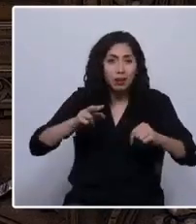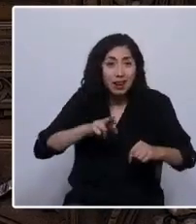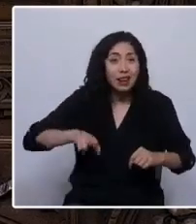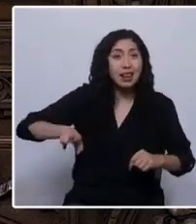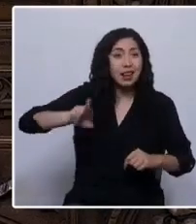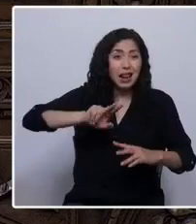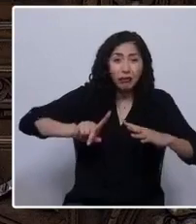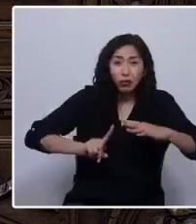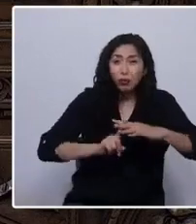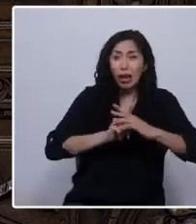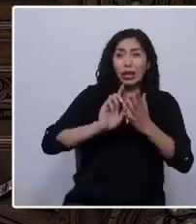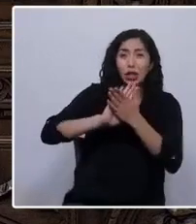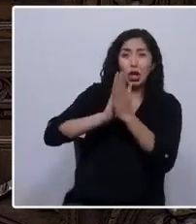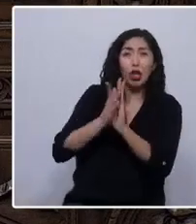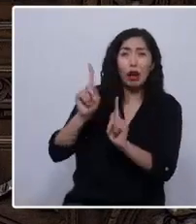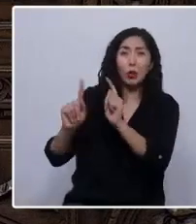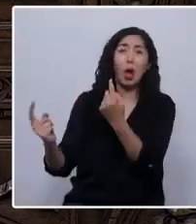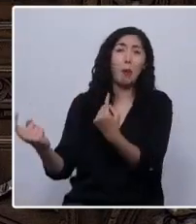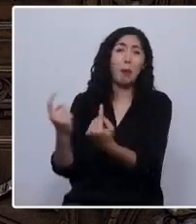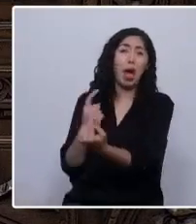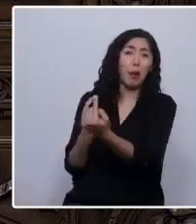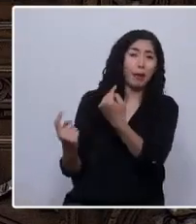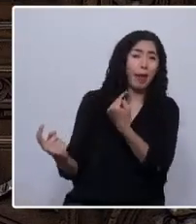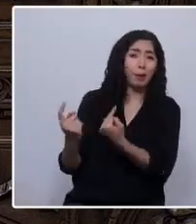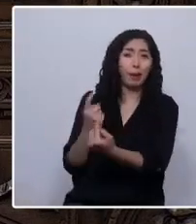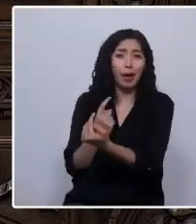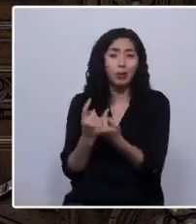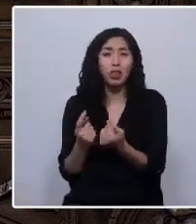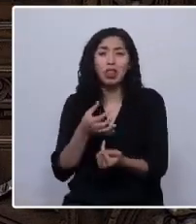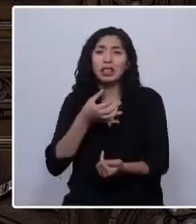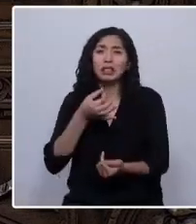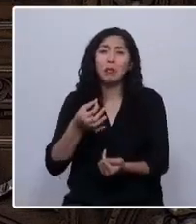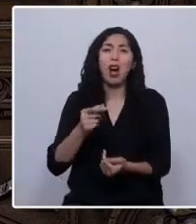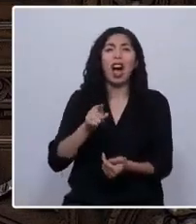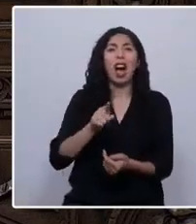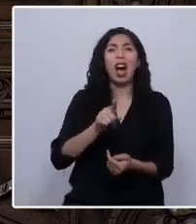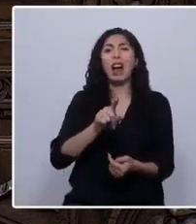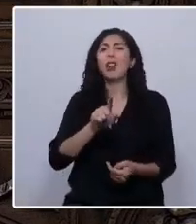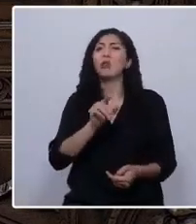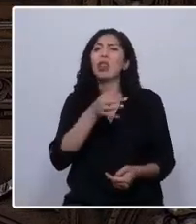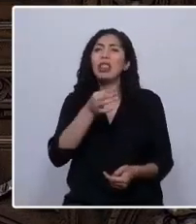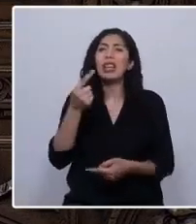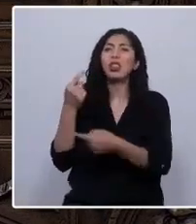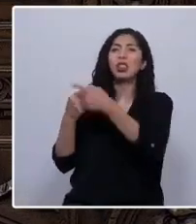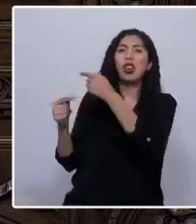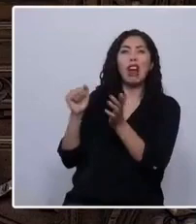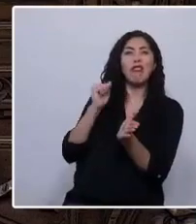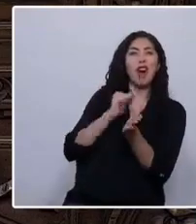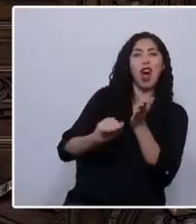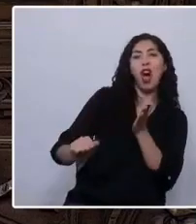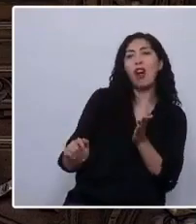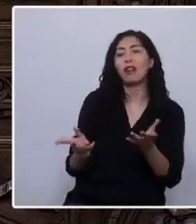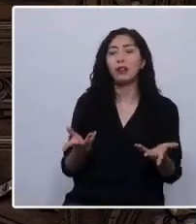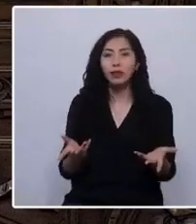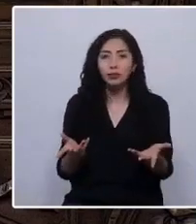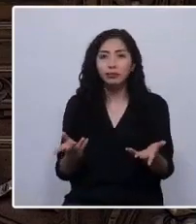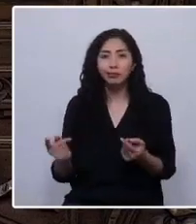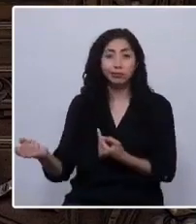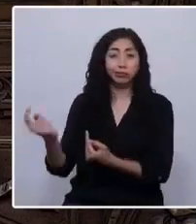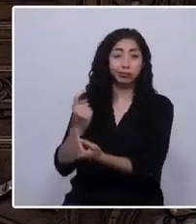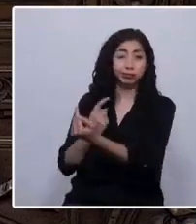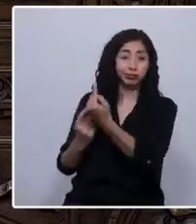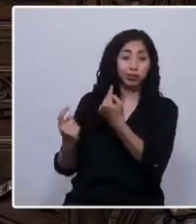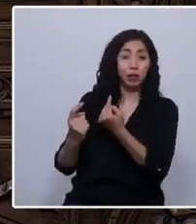algunos, acusando irresponsabilidad, negación de la historia y delirios megalómanos. Para